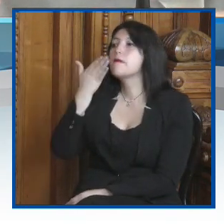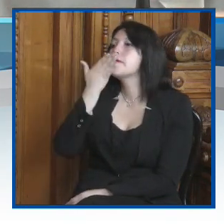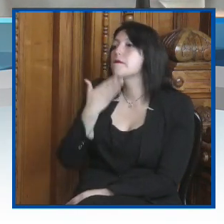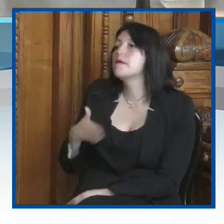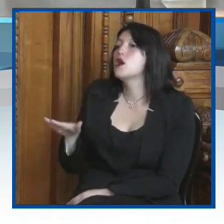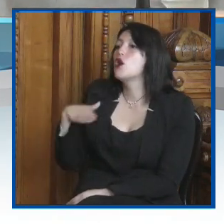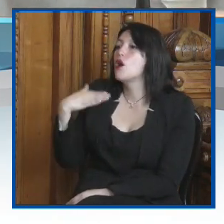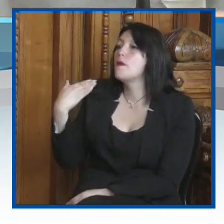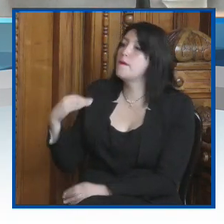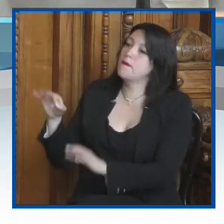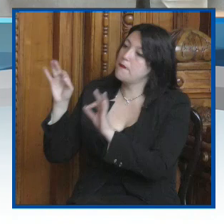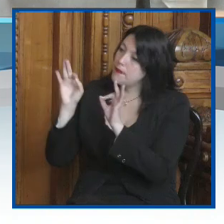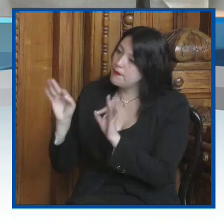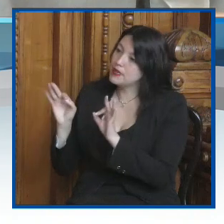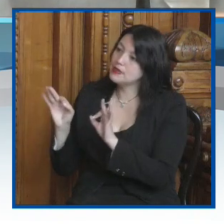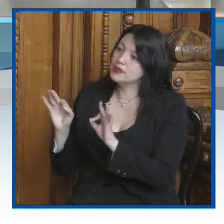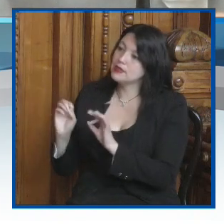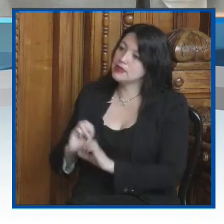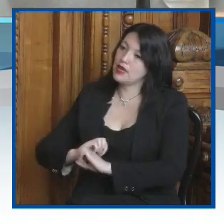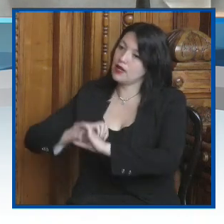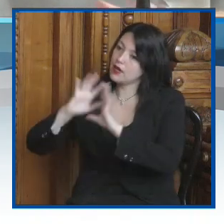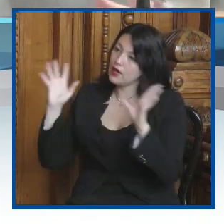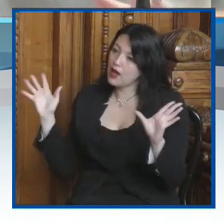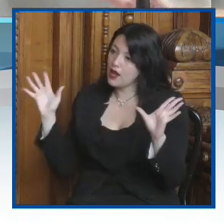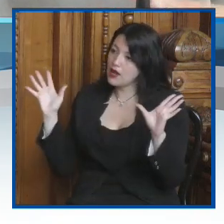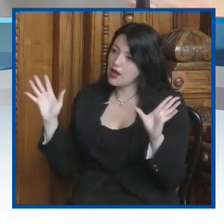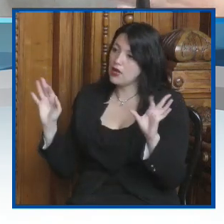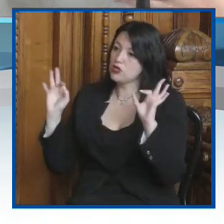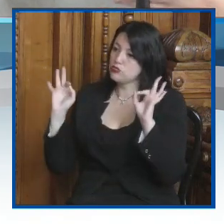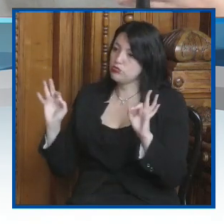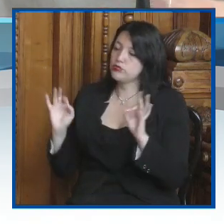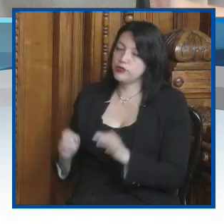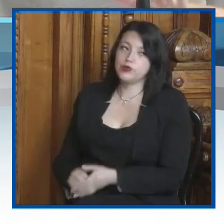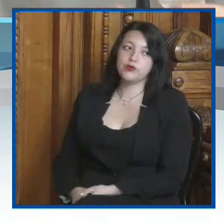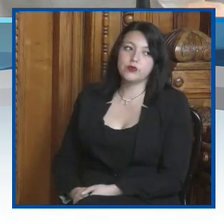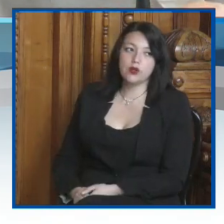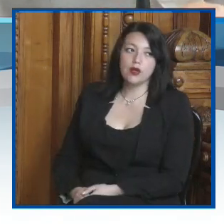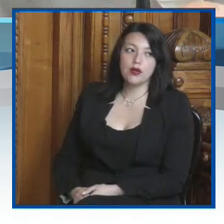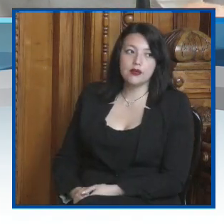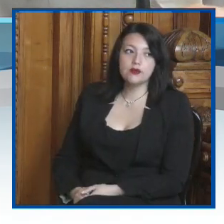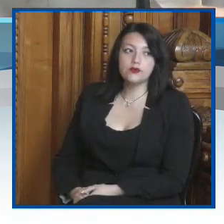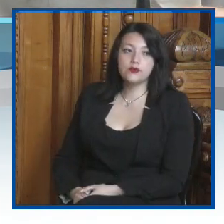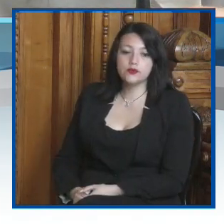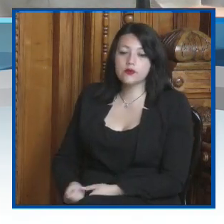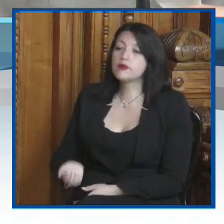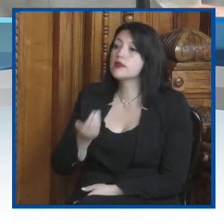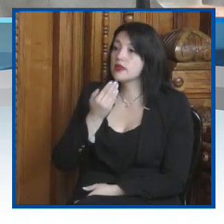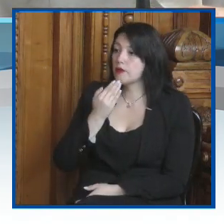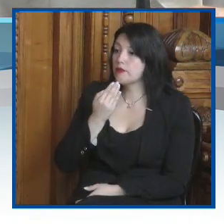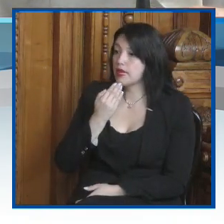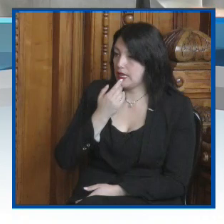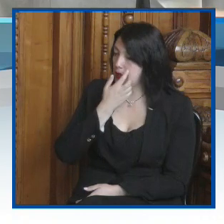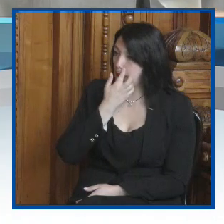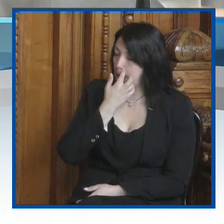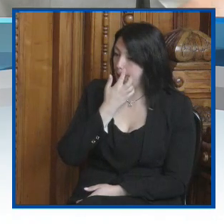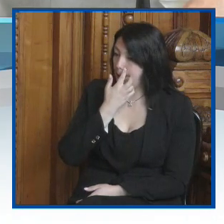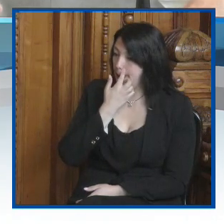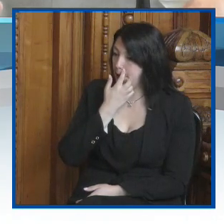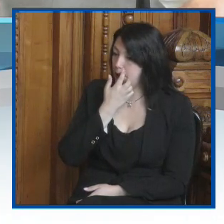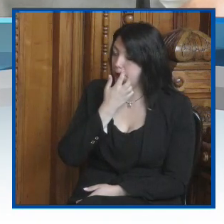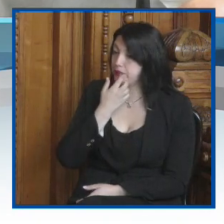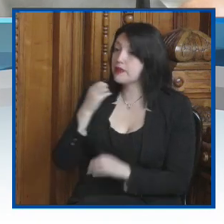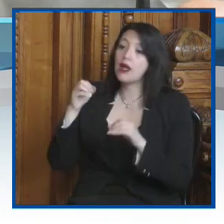manera precisa, clara, concisa. Y lo que nos da también